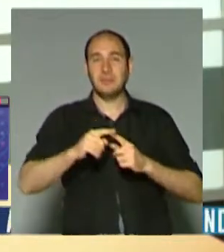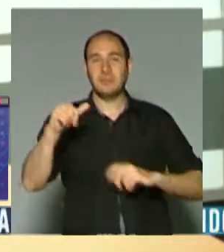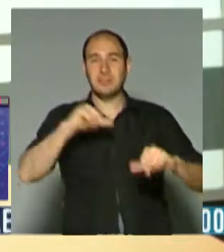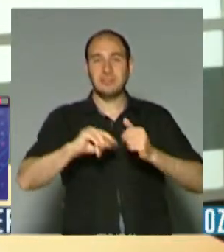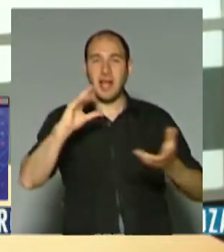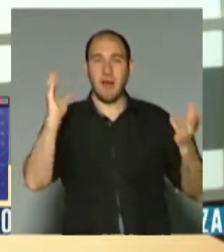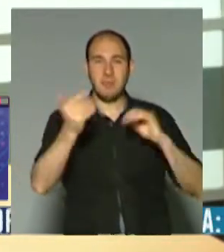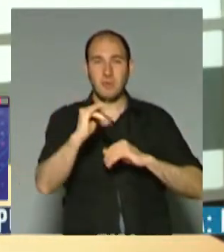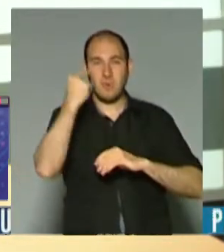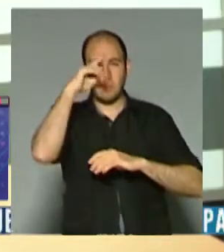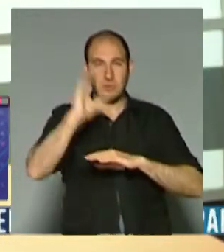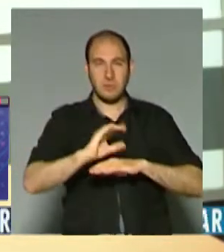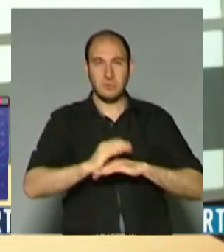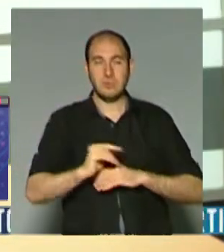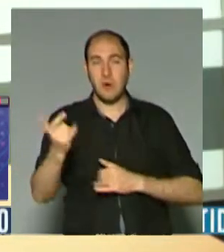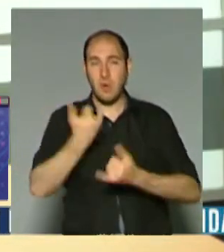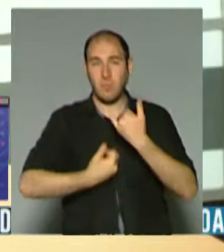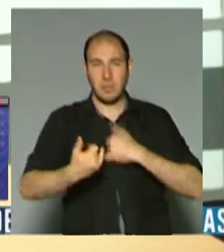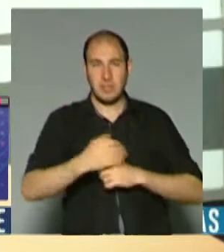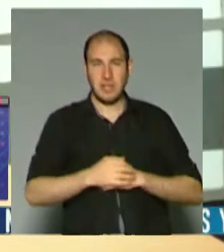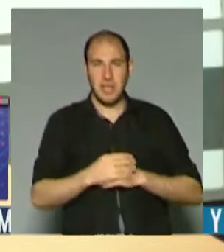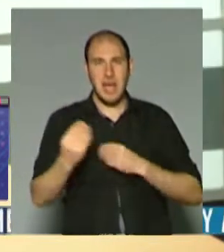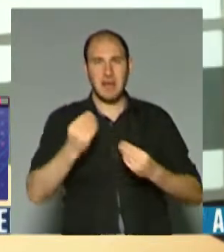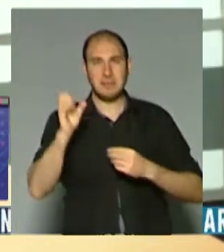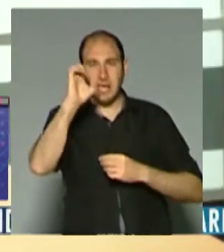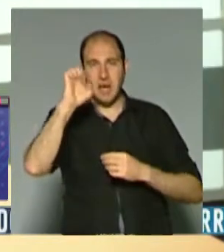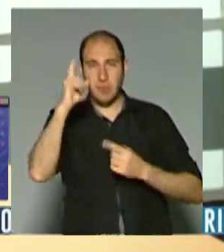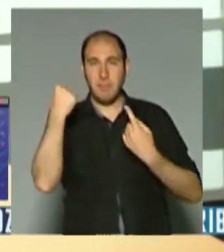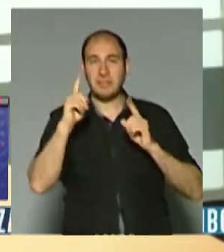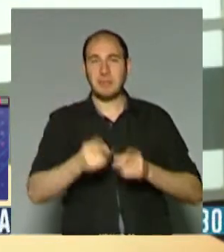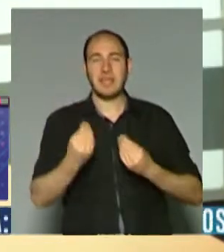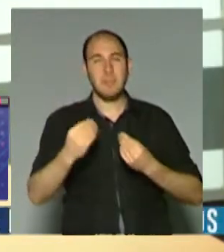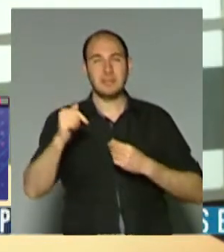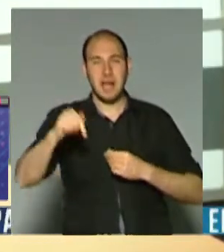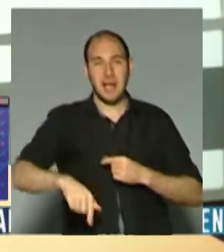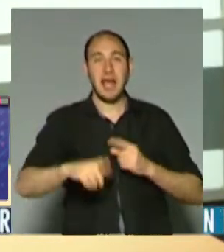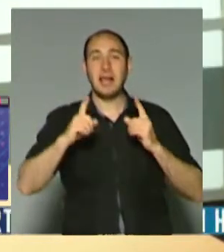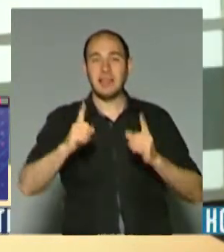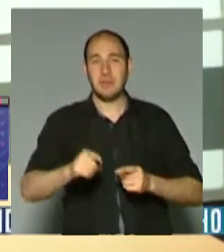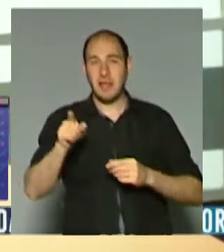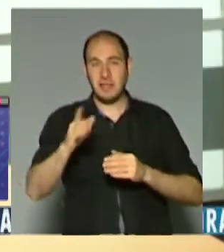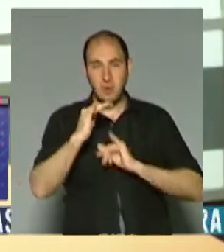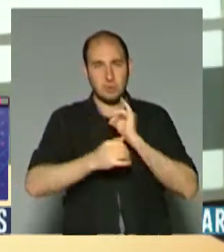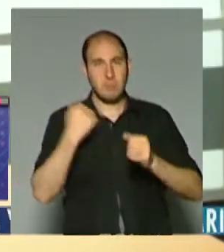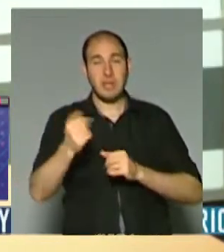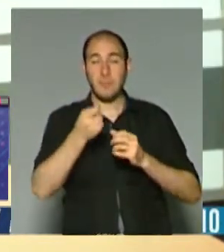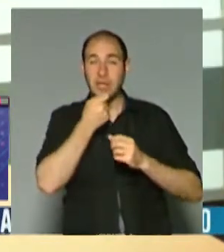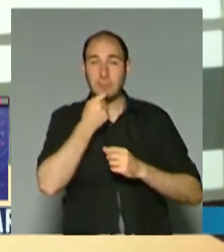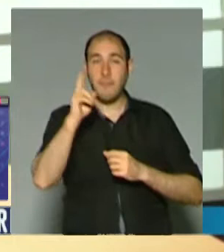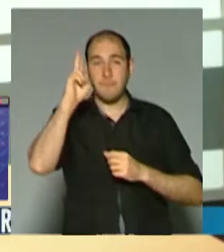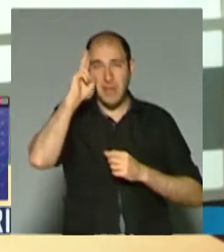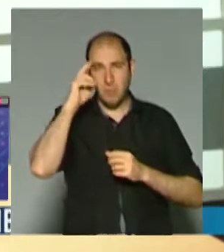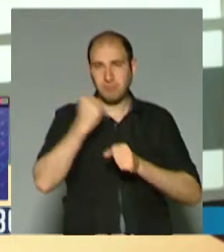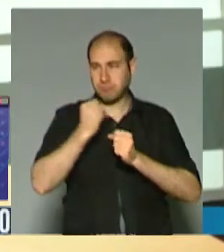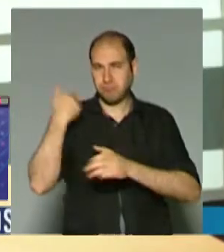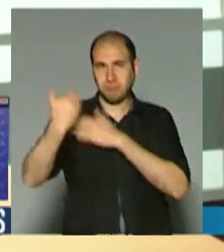Ciencias Ambientales de la Universidad Nacional de Cuyo, hablando con nosotros de lo que sucede en Europa, pero también de lo que sucede acá. Y además ella hacía hincapié de que Perú, por ejemplo, ya viene